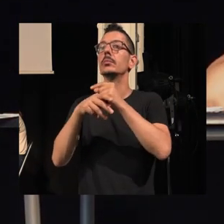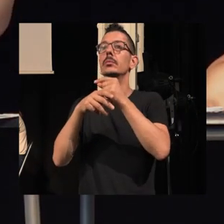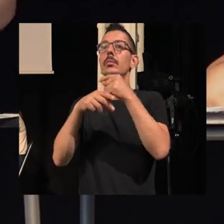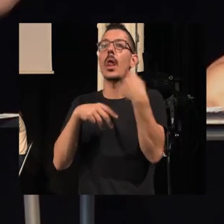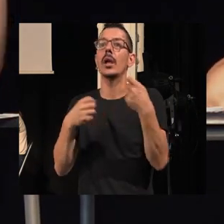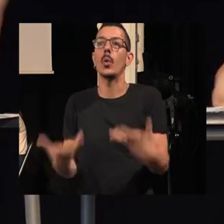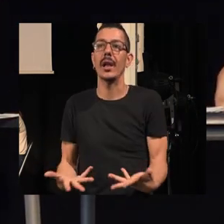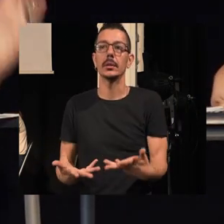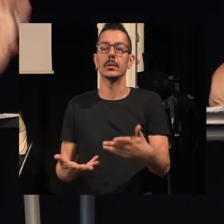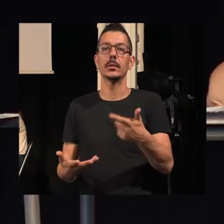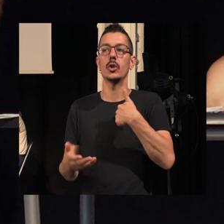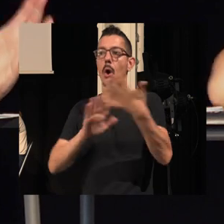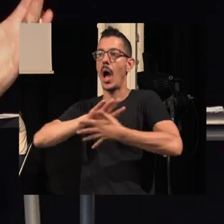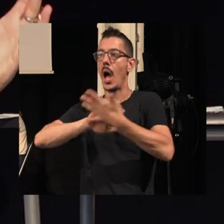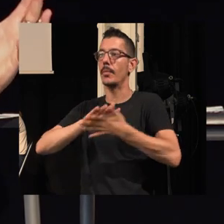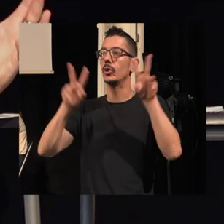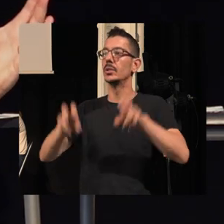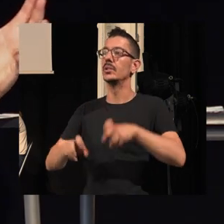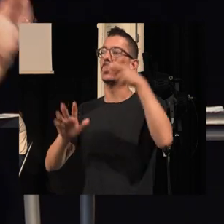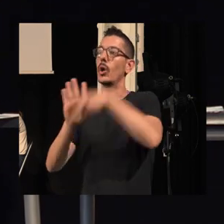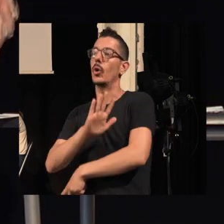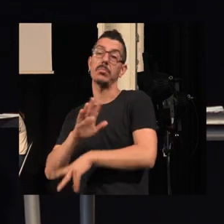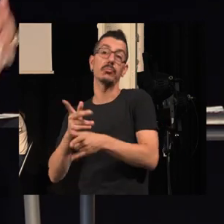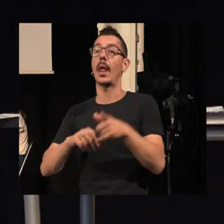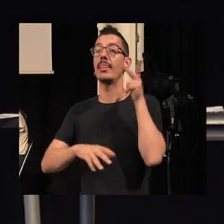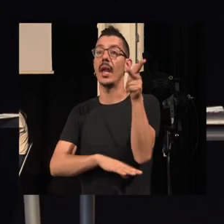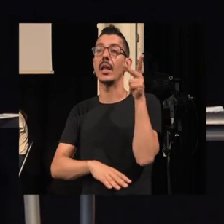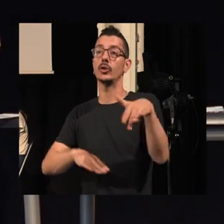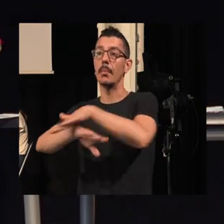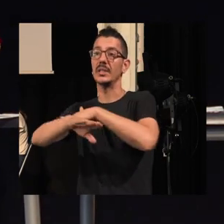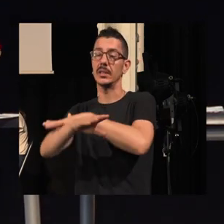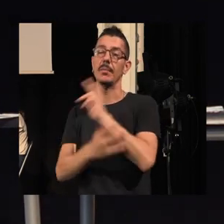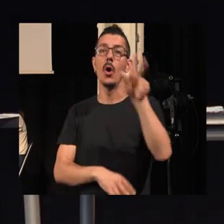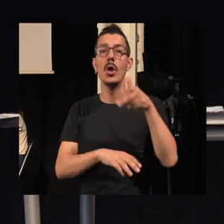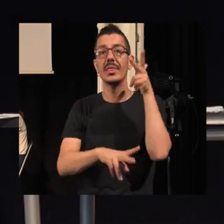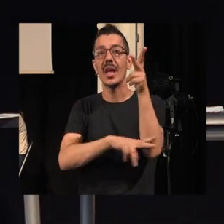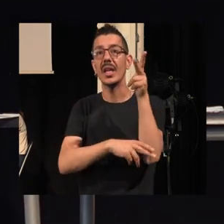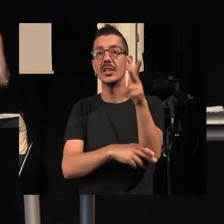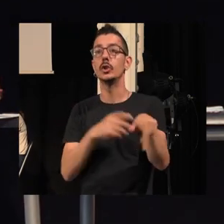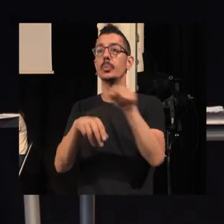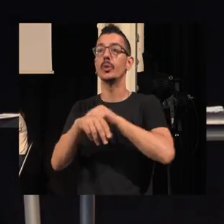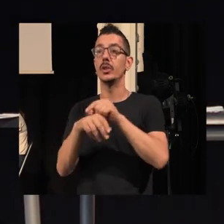me refiero a todo el derecho administrativo, a todo el derecho político que